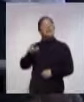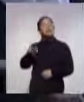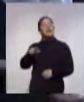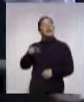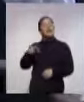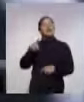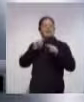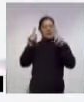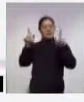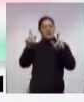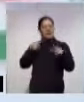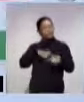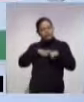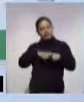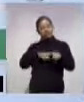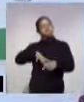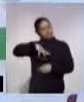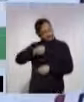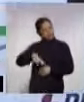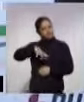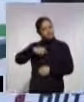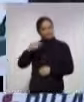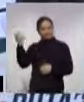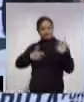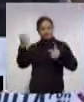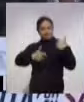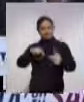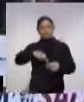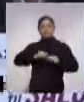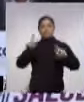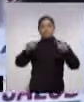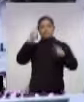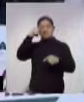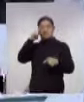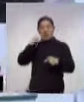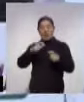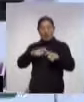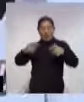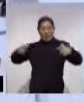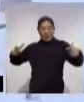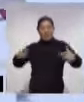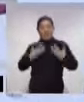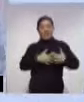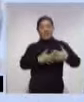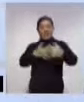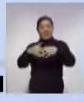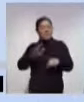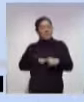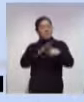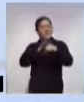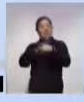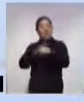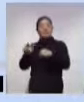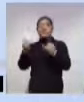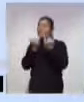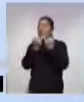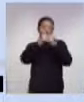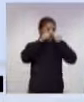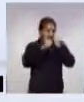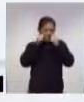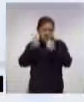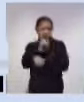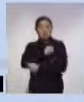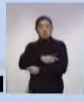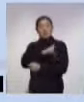más inversiones a Tlaxcala, que generen empleo formal y fortalezcan el crecimiento de sectores productivos sin descuidar el campo y la atención a la